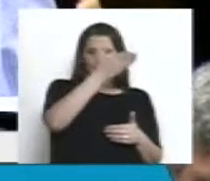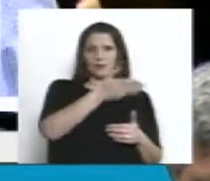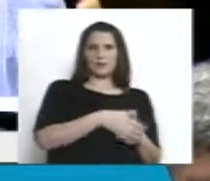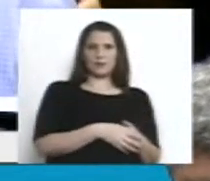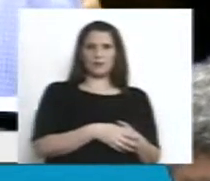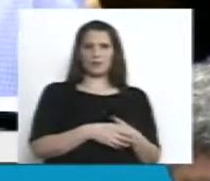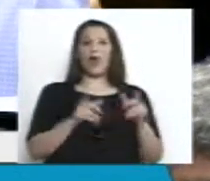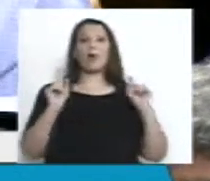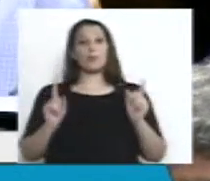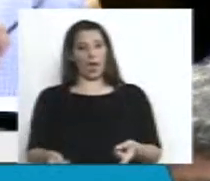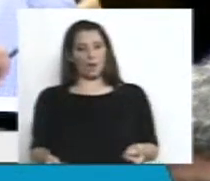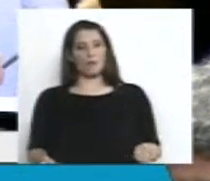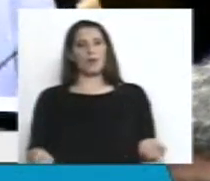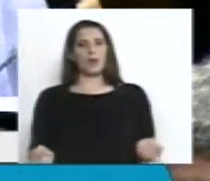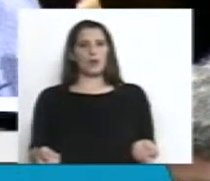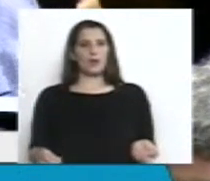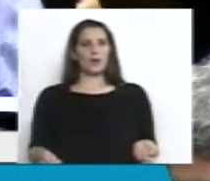También convalidamos en esto,